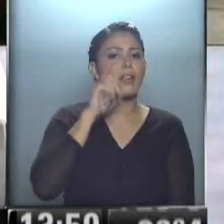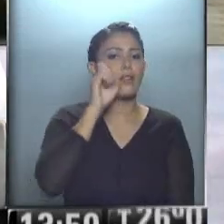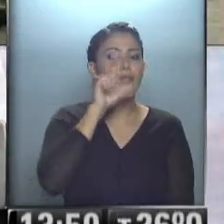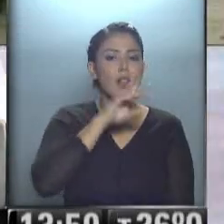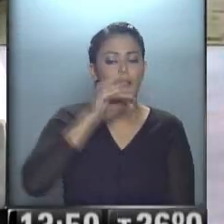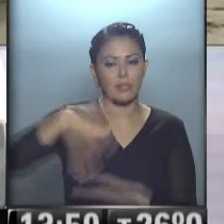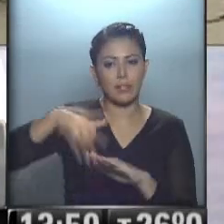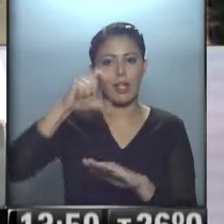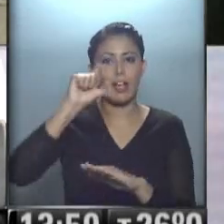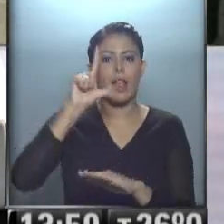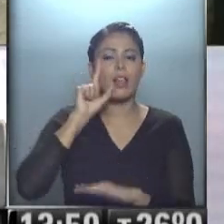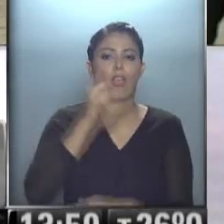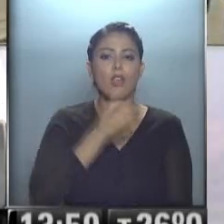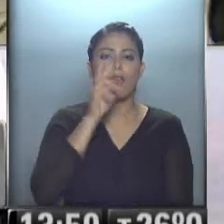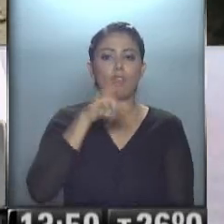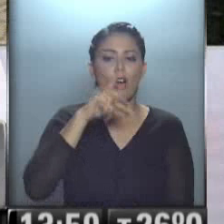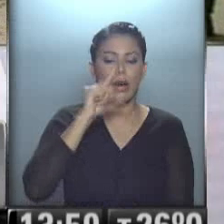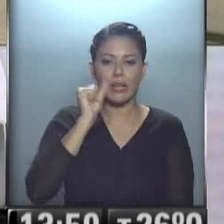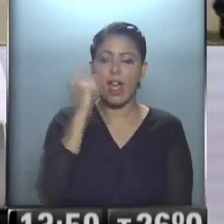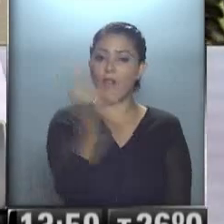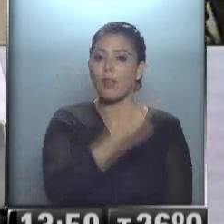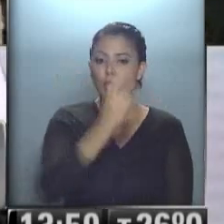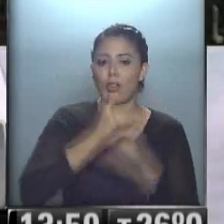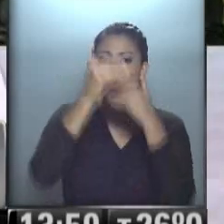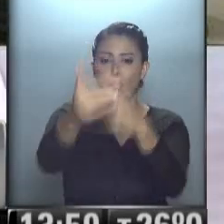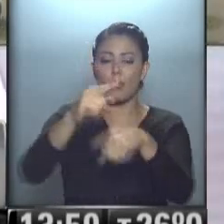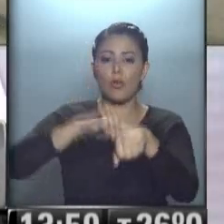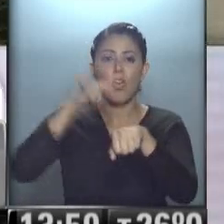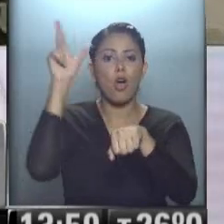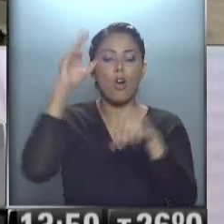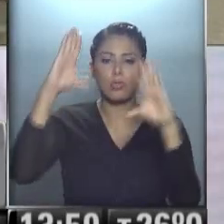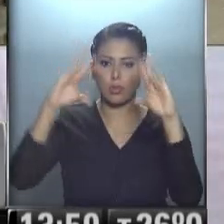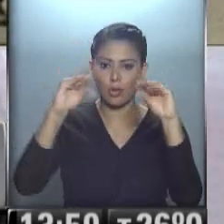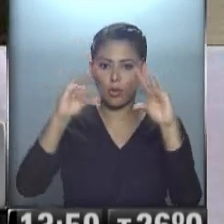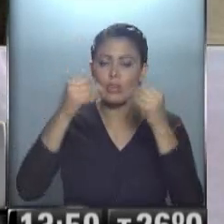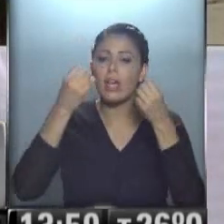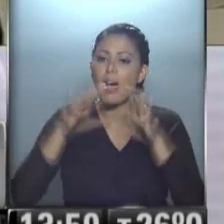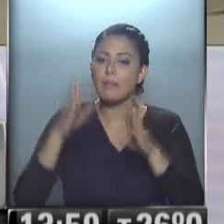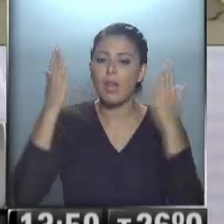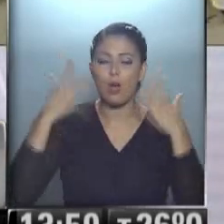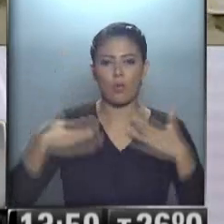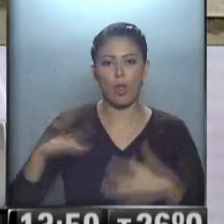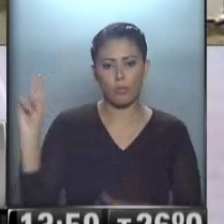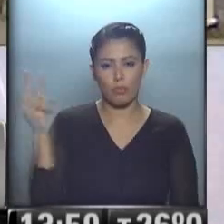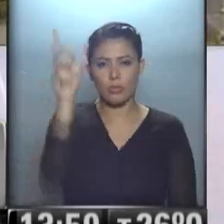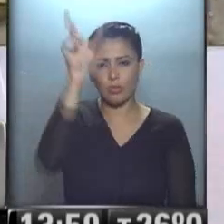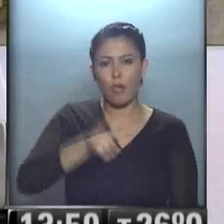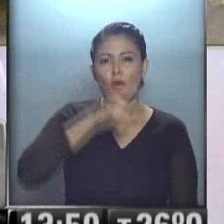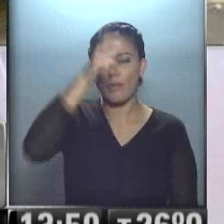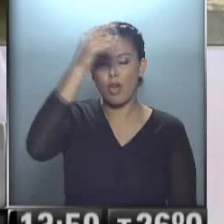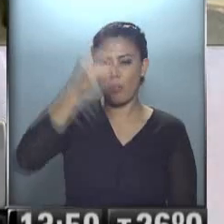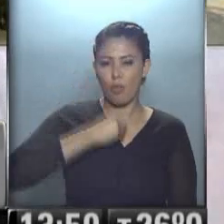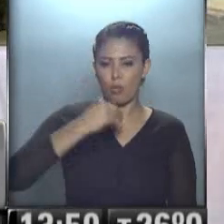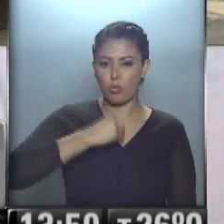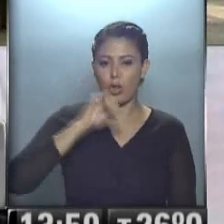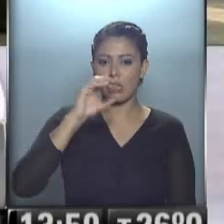esquina California el velatorio se ha pasado para las 20 a partir de las 20 horas los restos de este bombero voluntario de